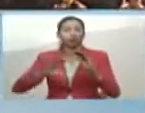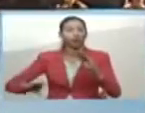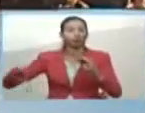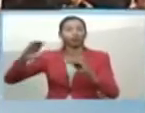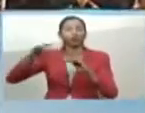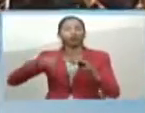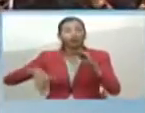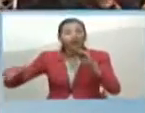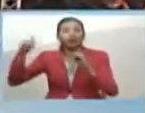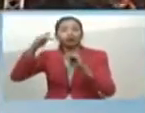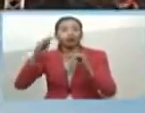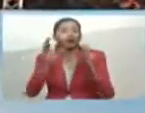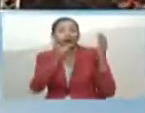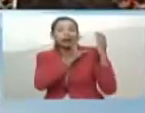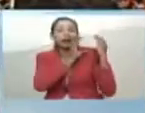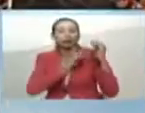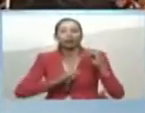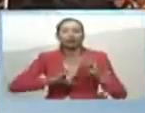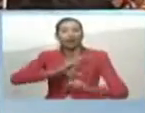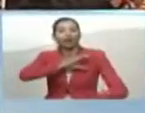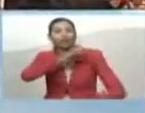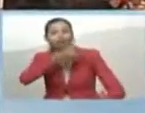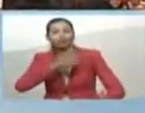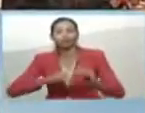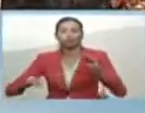pueblo venezolano.